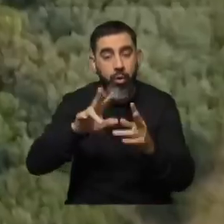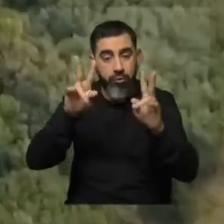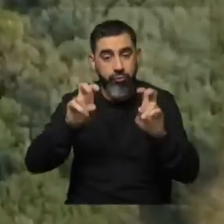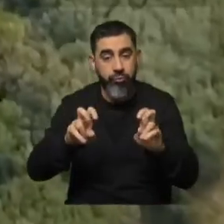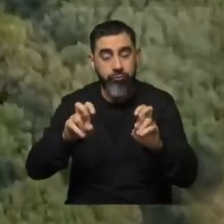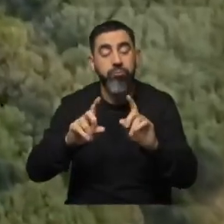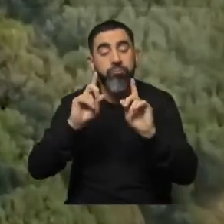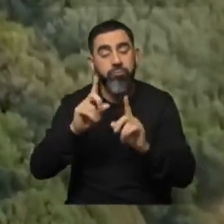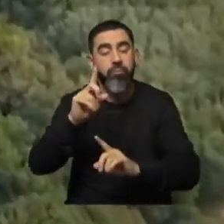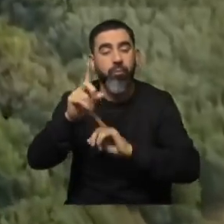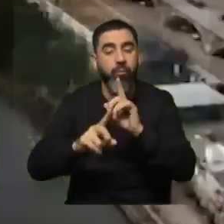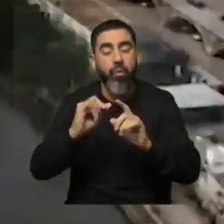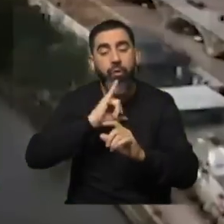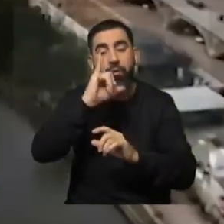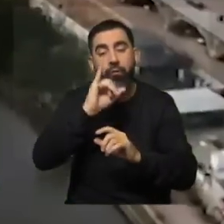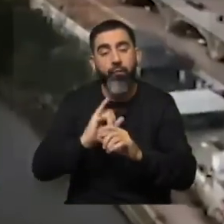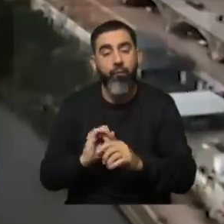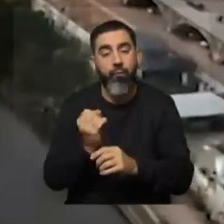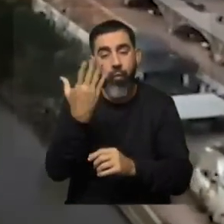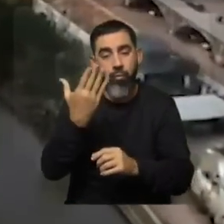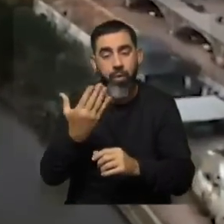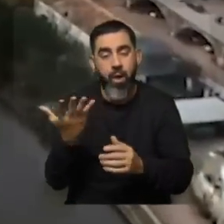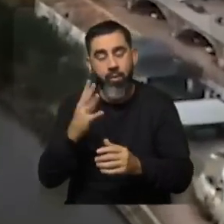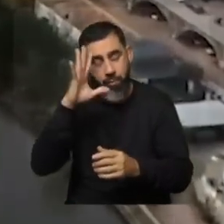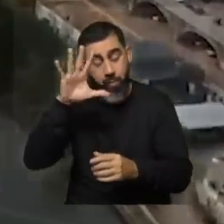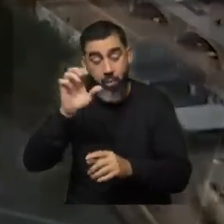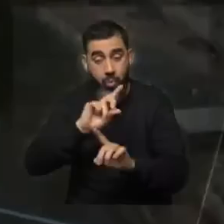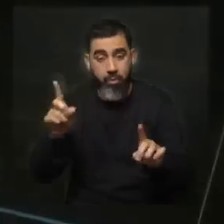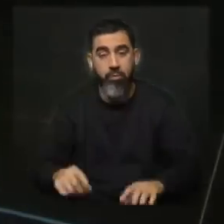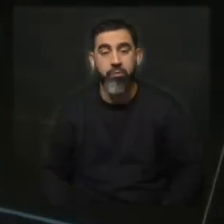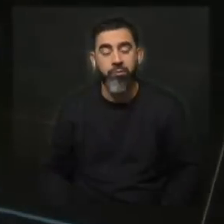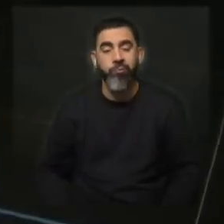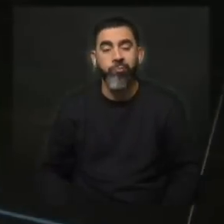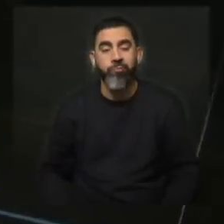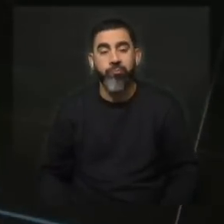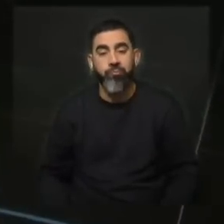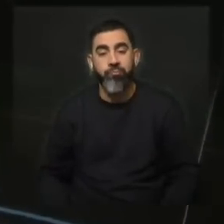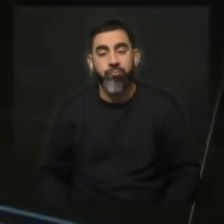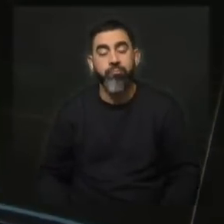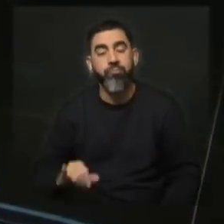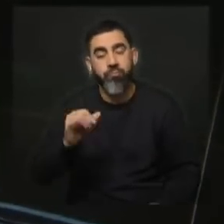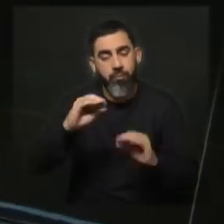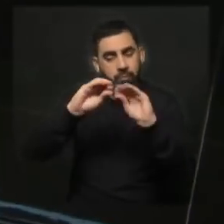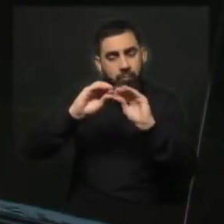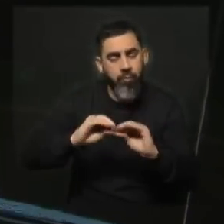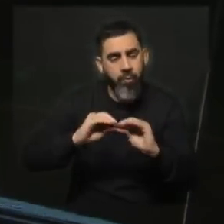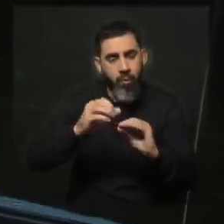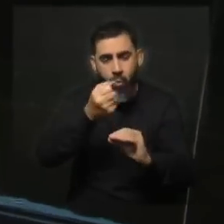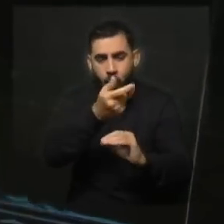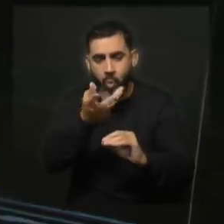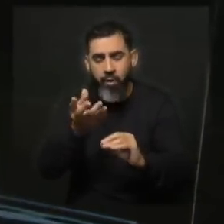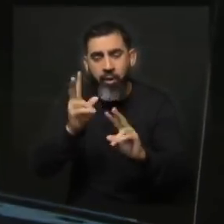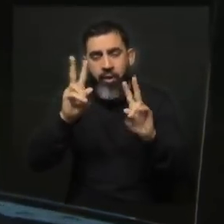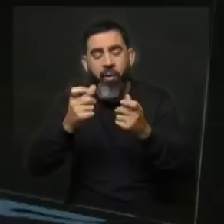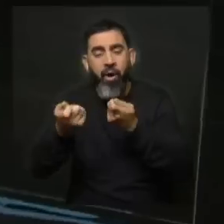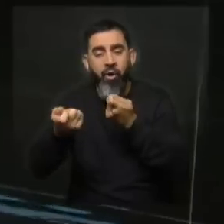han elevado algunos algunos informes no los tengo presentes ahora pero sí sé que se está cuantificando de distintas formas tanto la